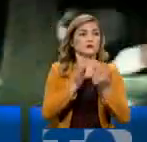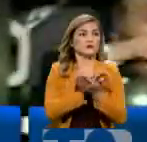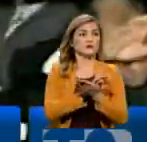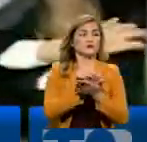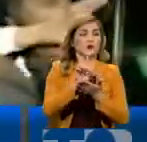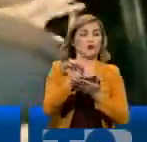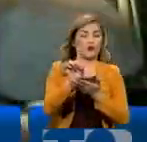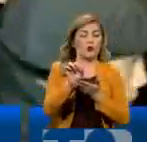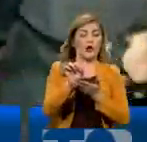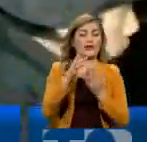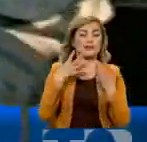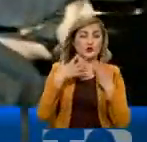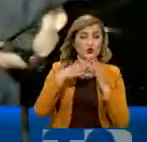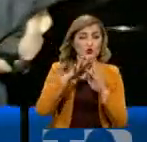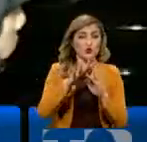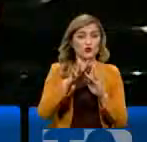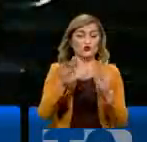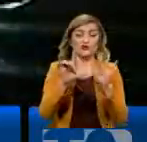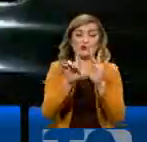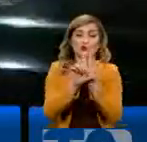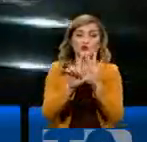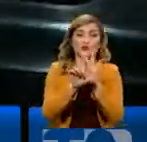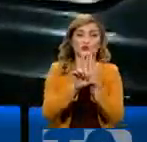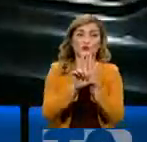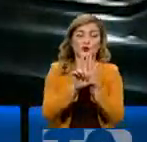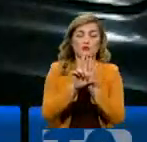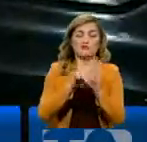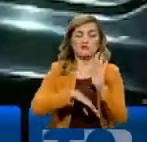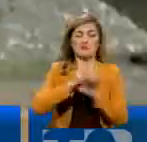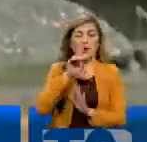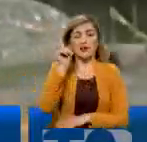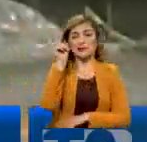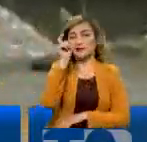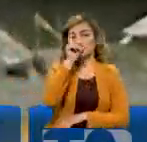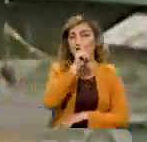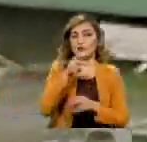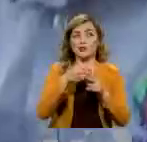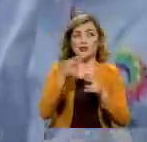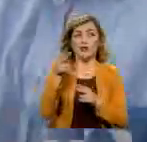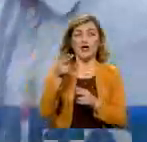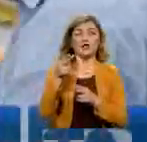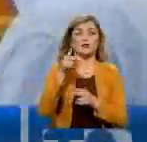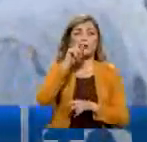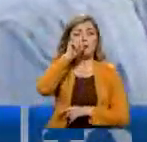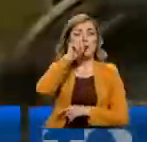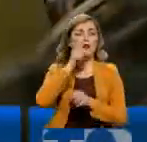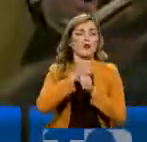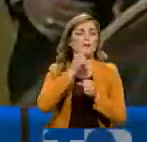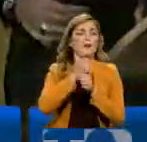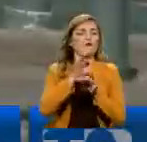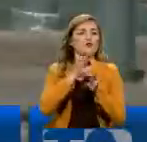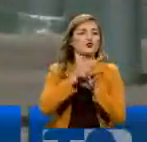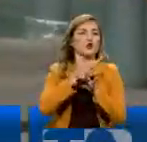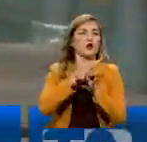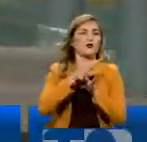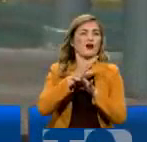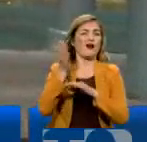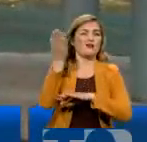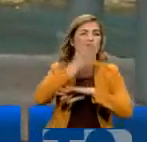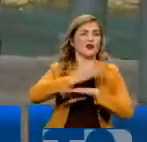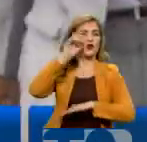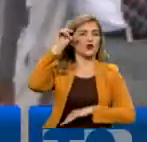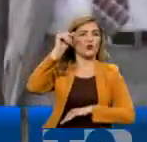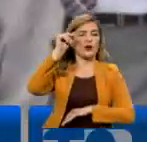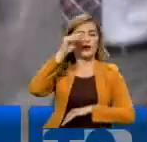su situación legal es quizá la más complicada de todos los ex funcionarios de la 'revolución ciudadana' procesados o